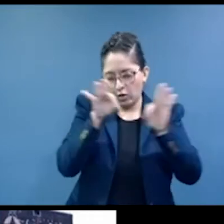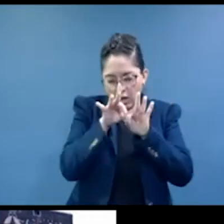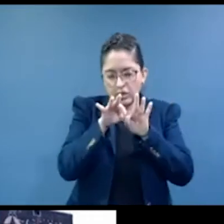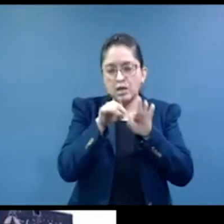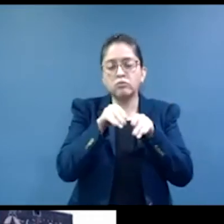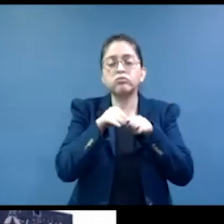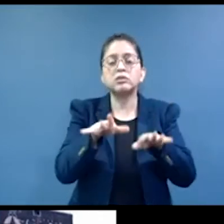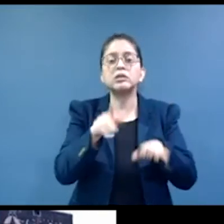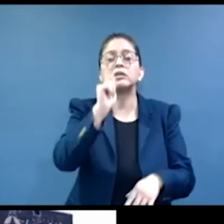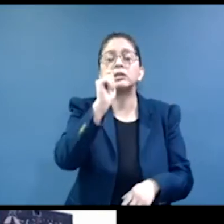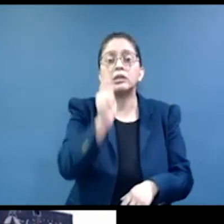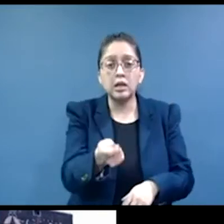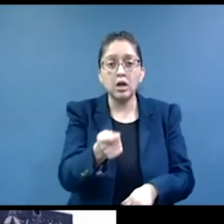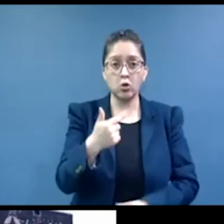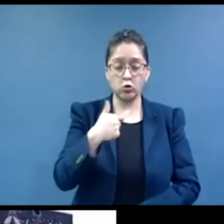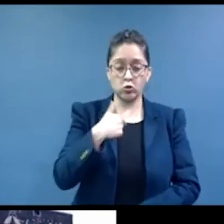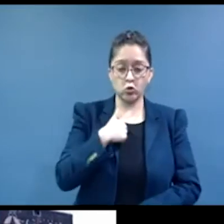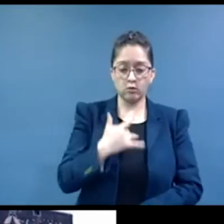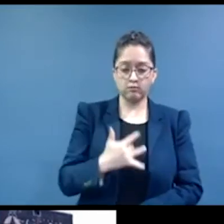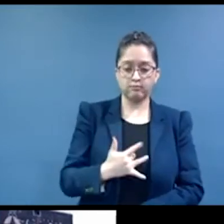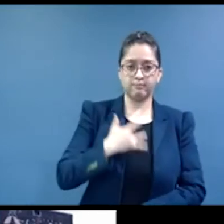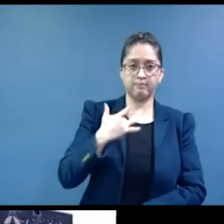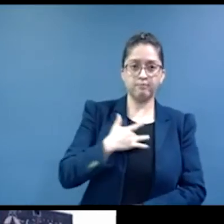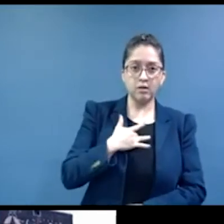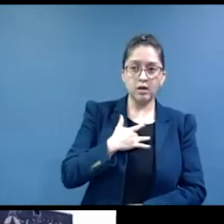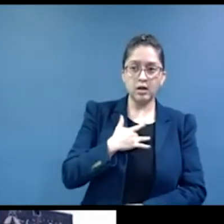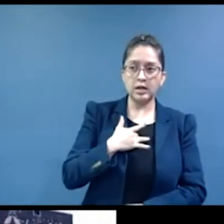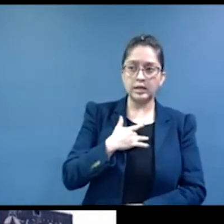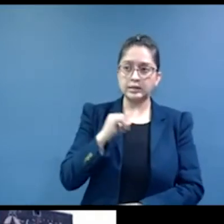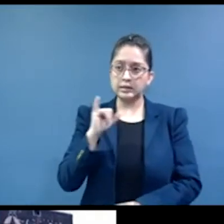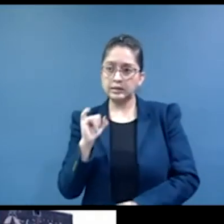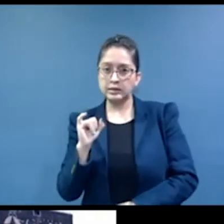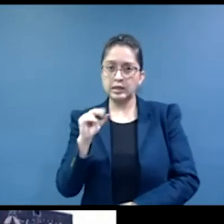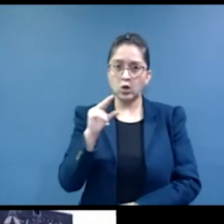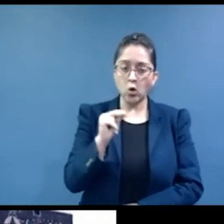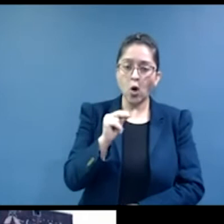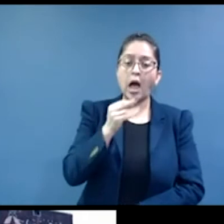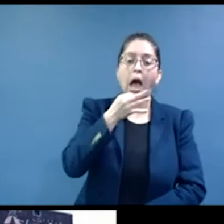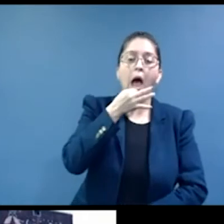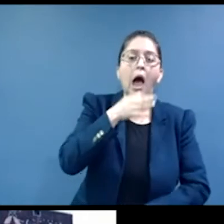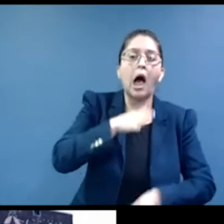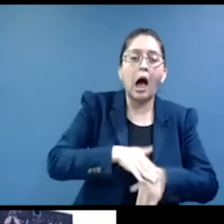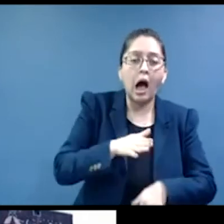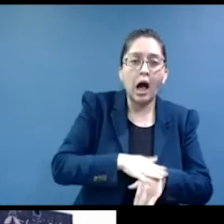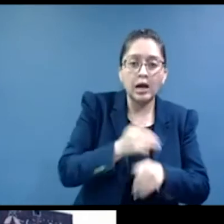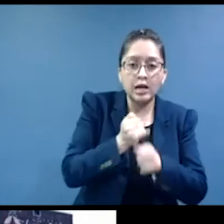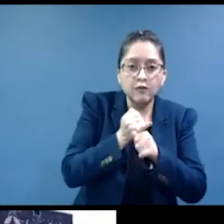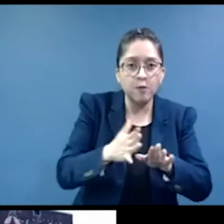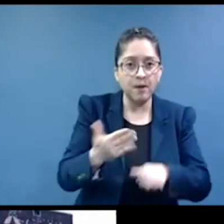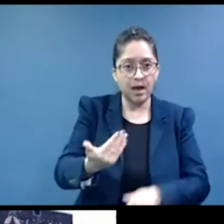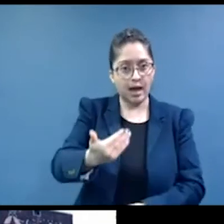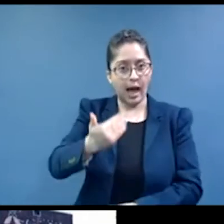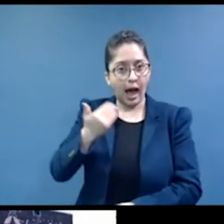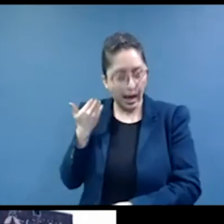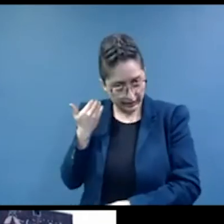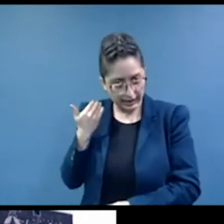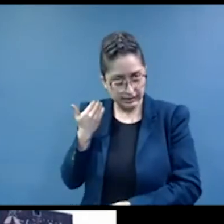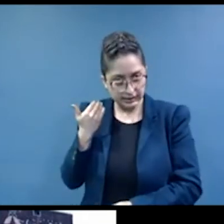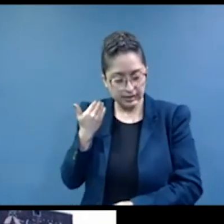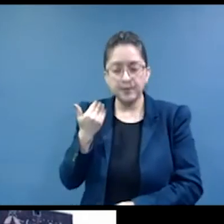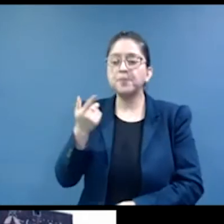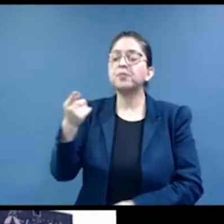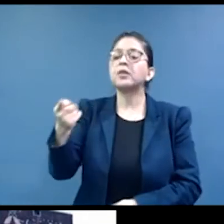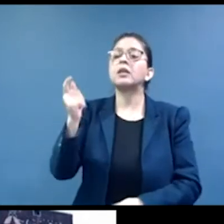la importancia del consentimiento informado. La importancia de, es indispensable la manifestación